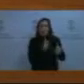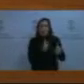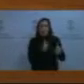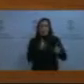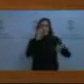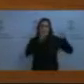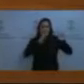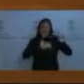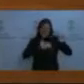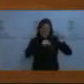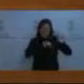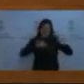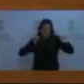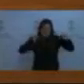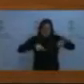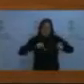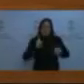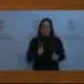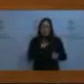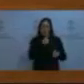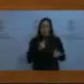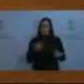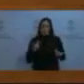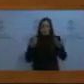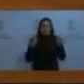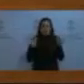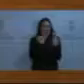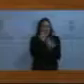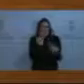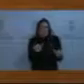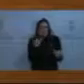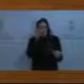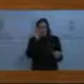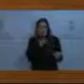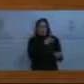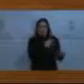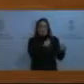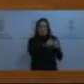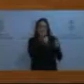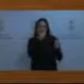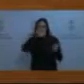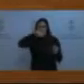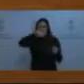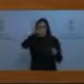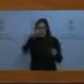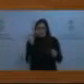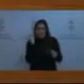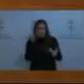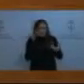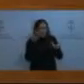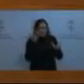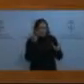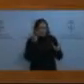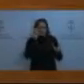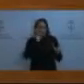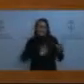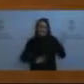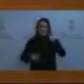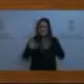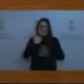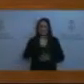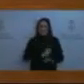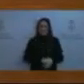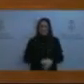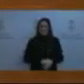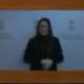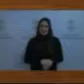problemas. Usted va ya por la quinta vía. Yo ya no sé muy bien con Cristina Almeida. Bueno, yo de verdad se lo digo, lo del cuaderno de instrucciones